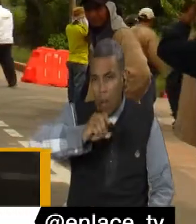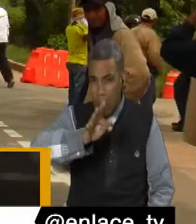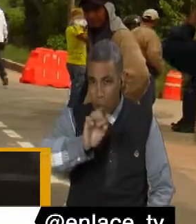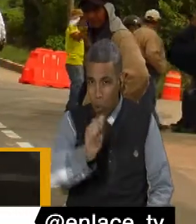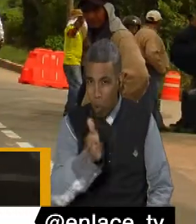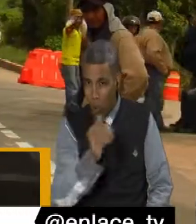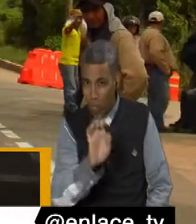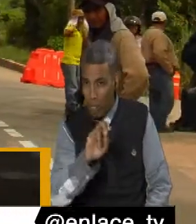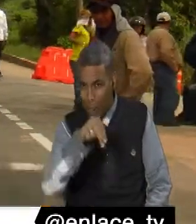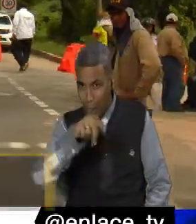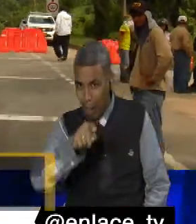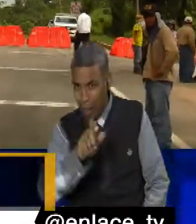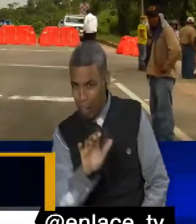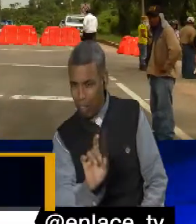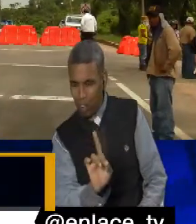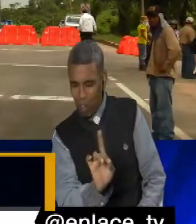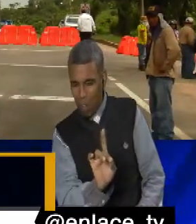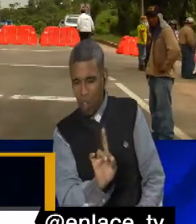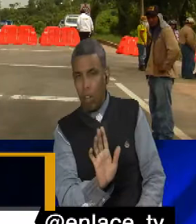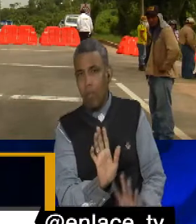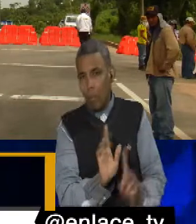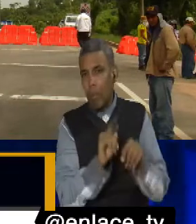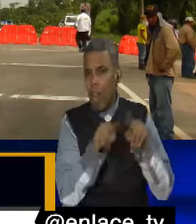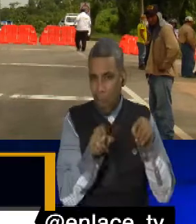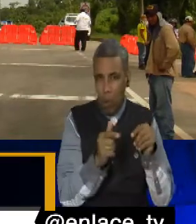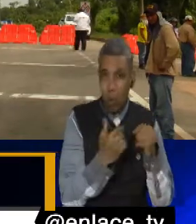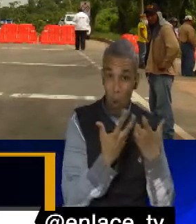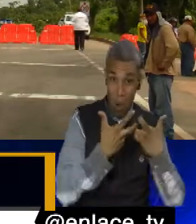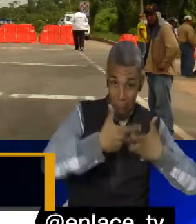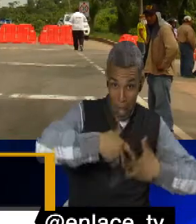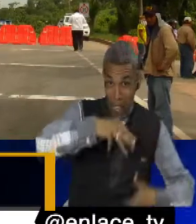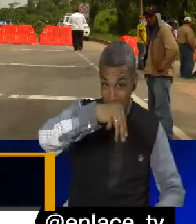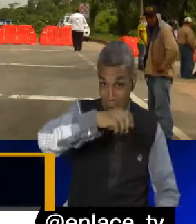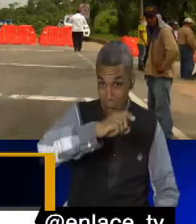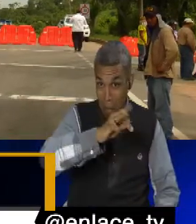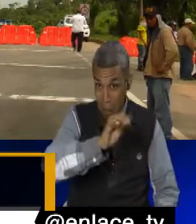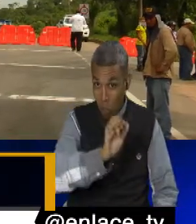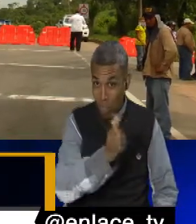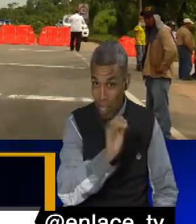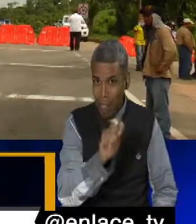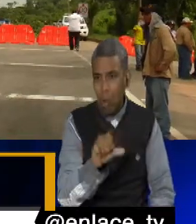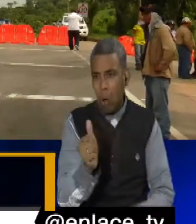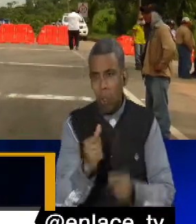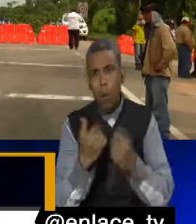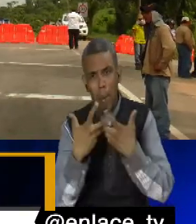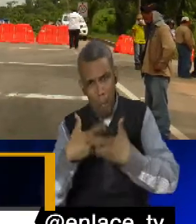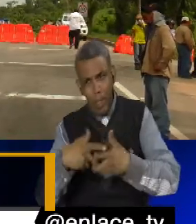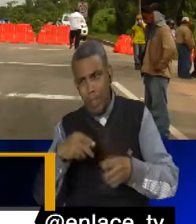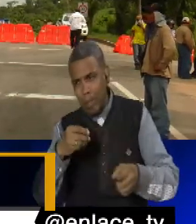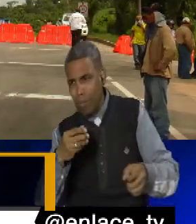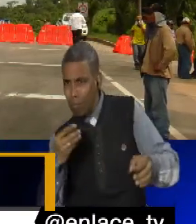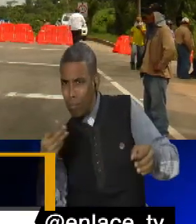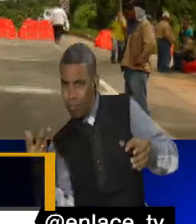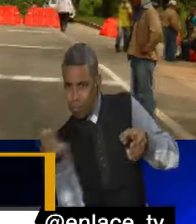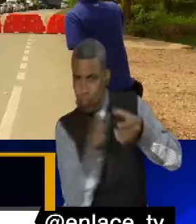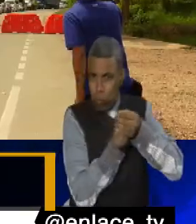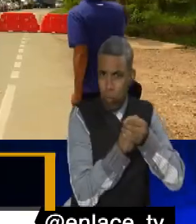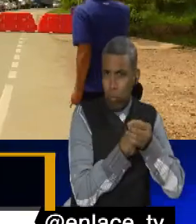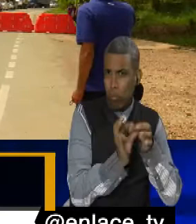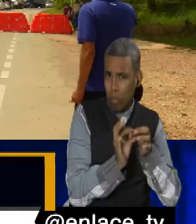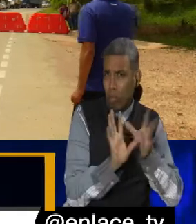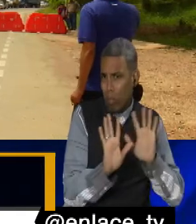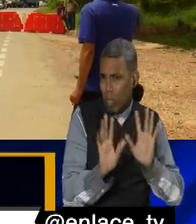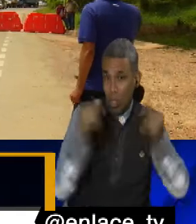tienen un monto considerable de deudas y entre todos suman 4.085 millones de pesos. Esto no se lo